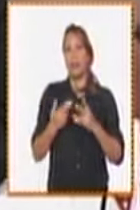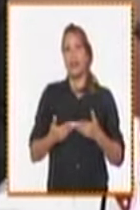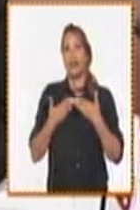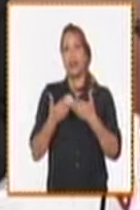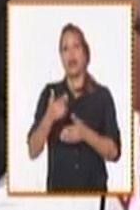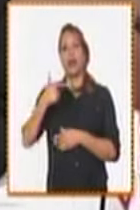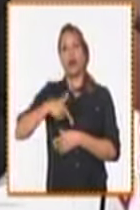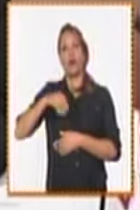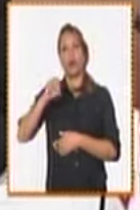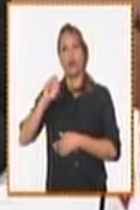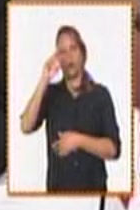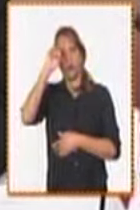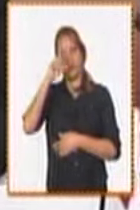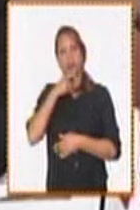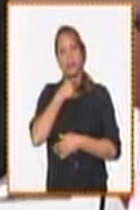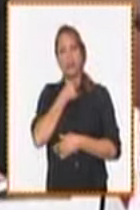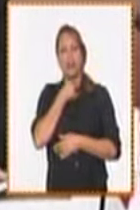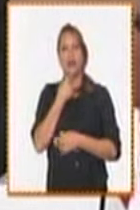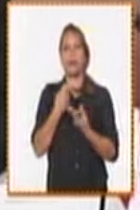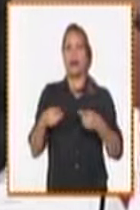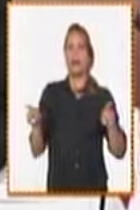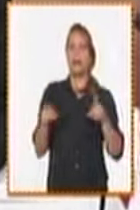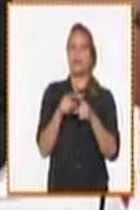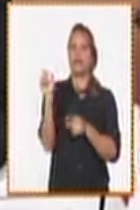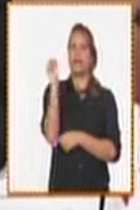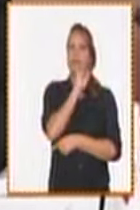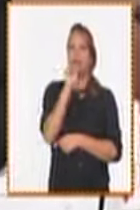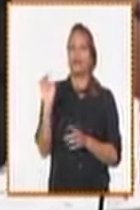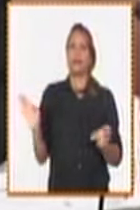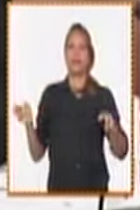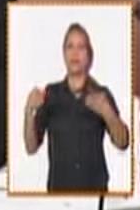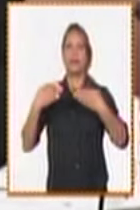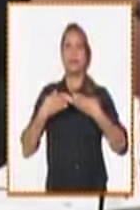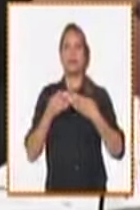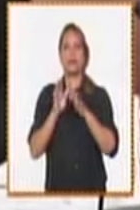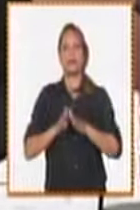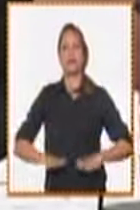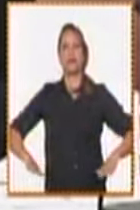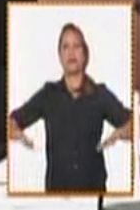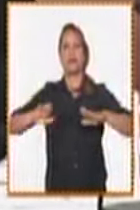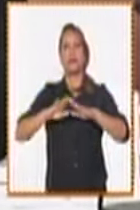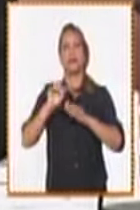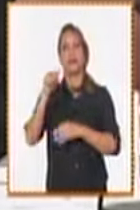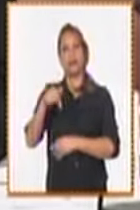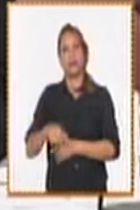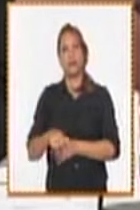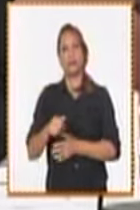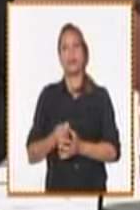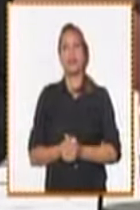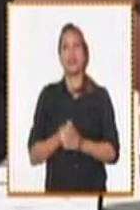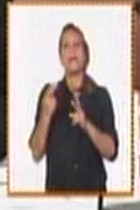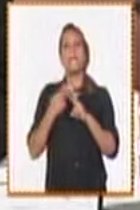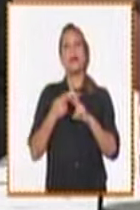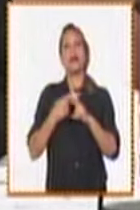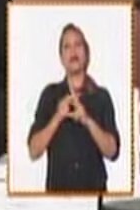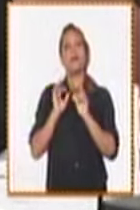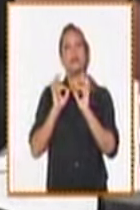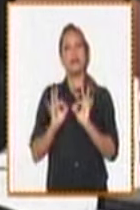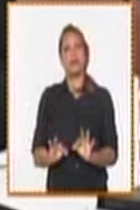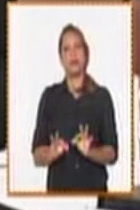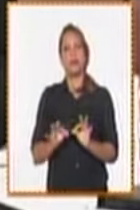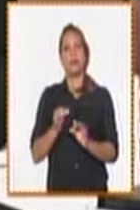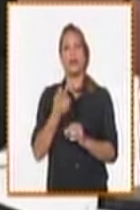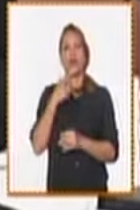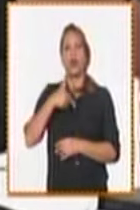Tamayo para esta canción con la que cerramos nuestra mesa redonda de hoy. Mi Bayamo de siempre, José Alberto